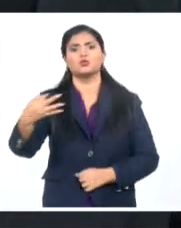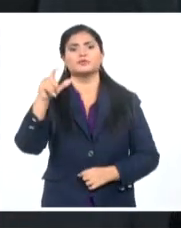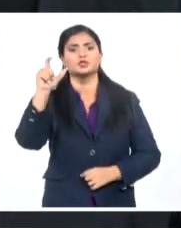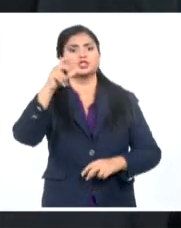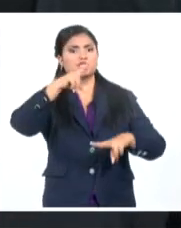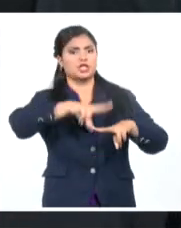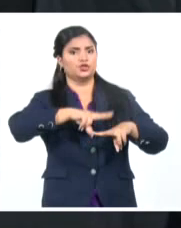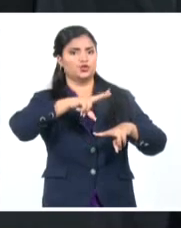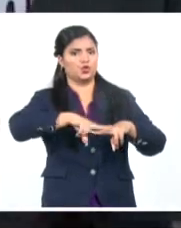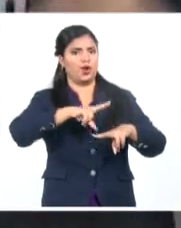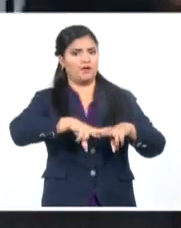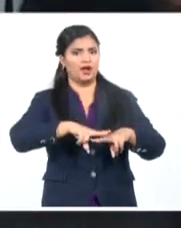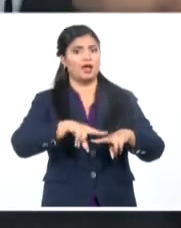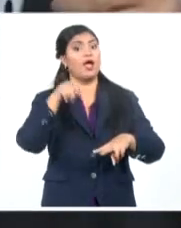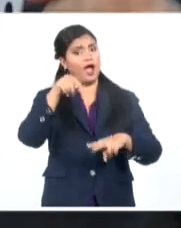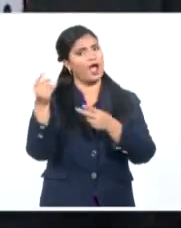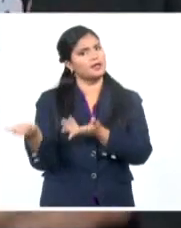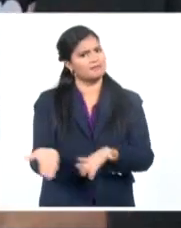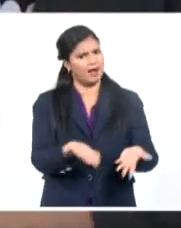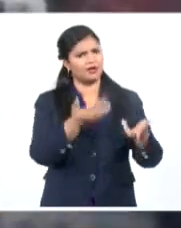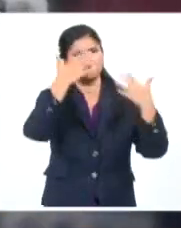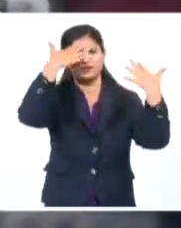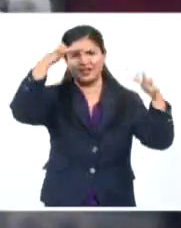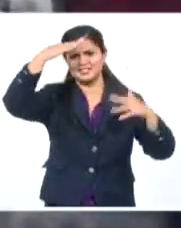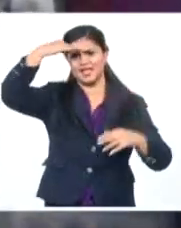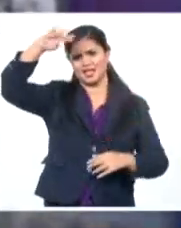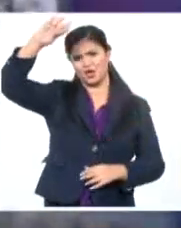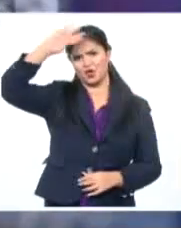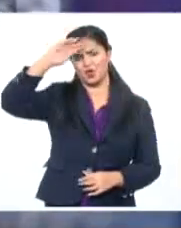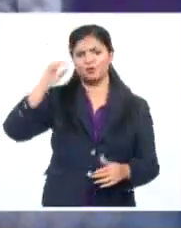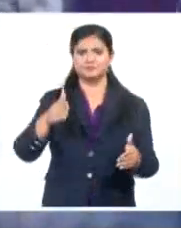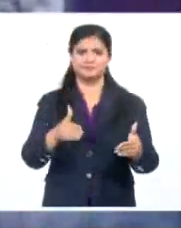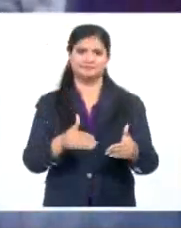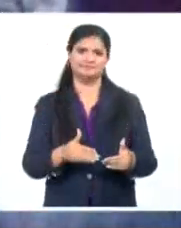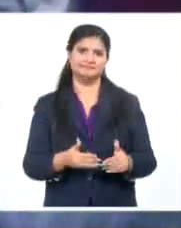actuando para todo el público habanero Felicidades Cuba